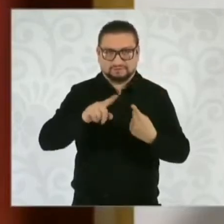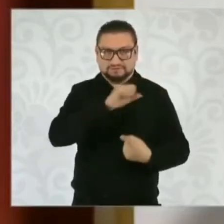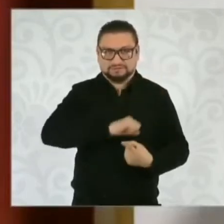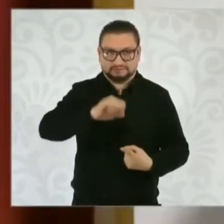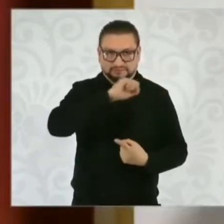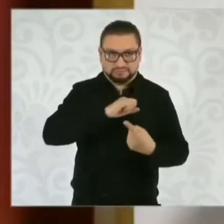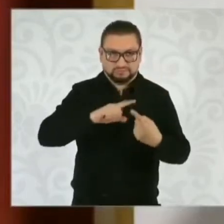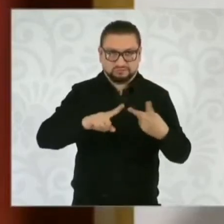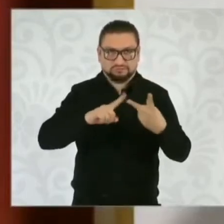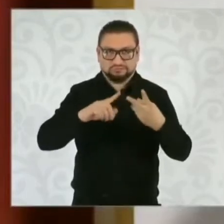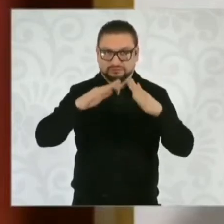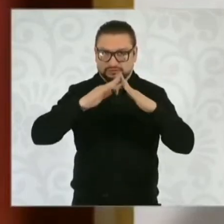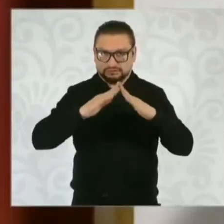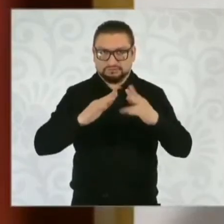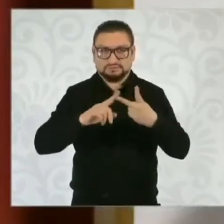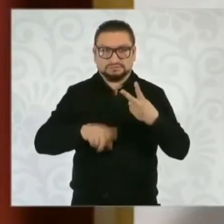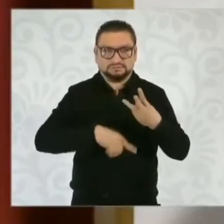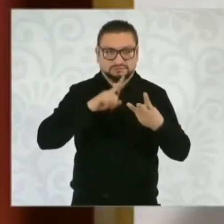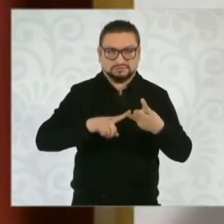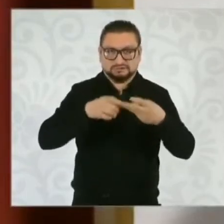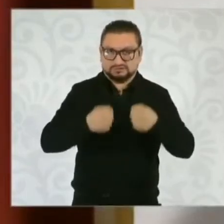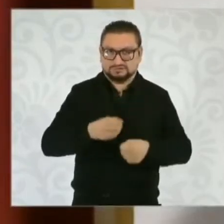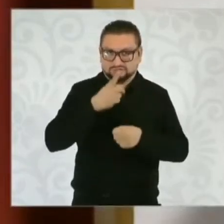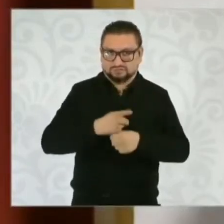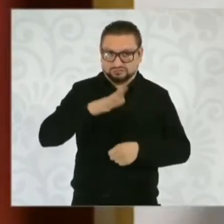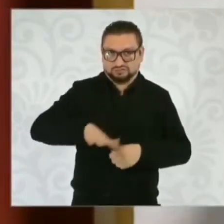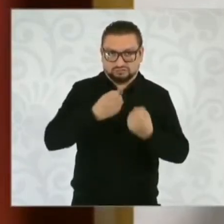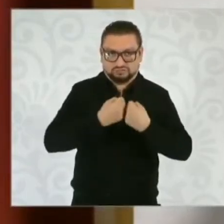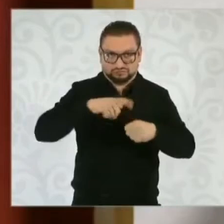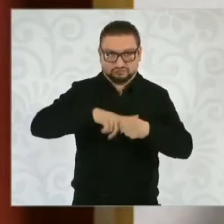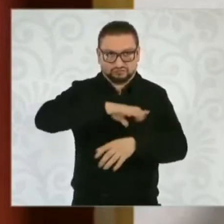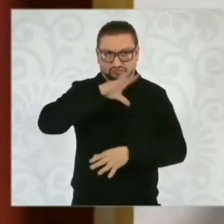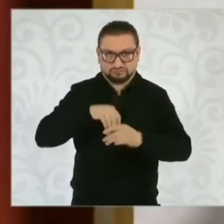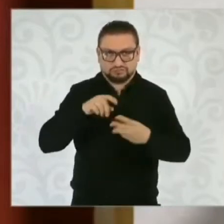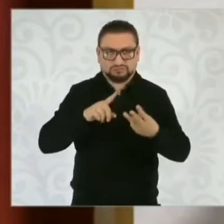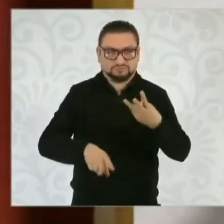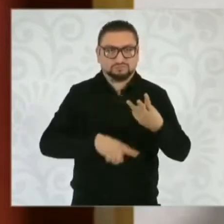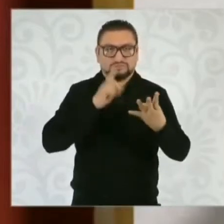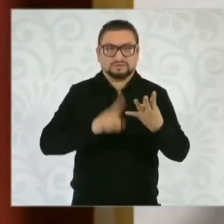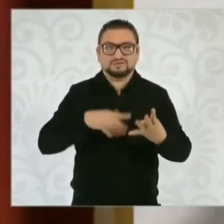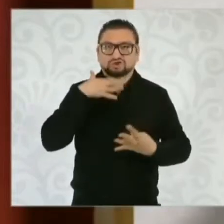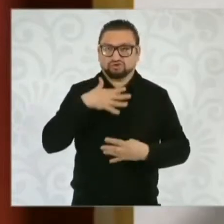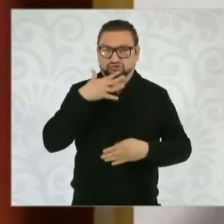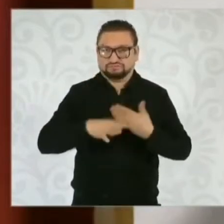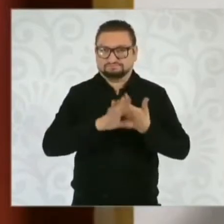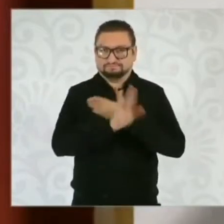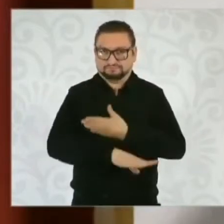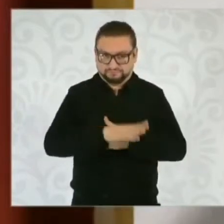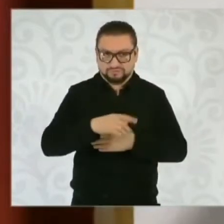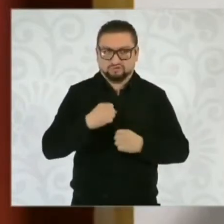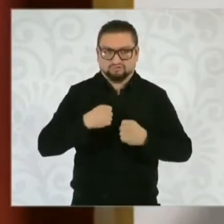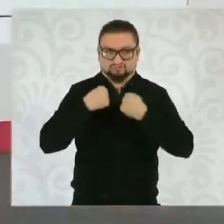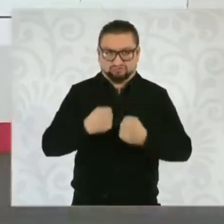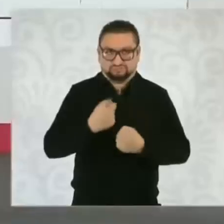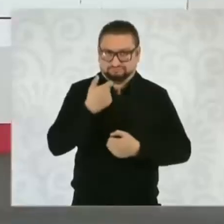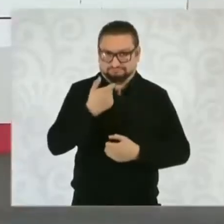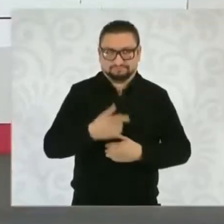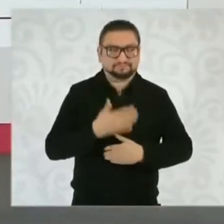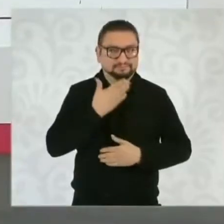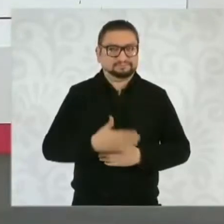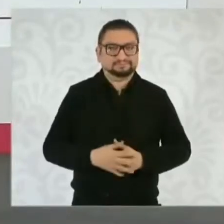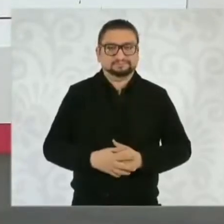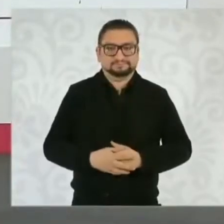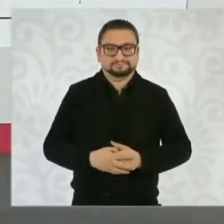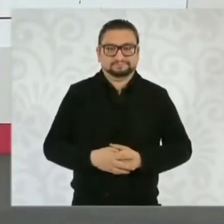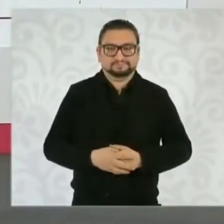salud, vivienda, seguridad social integral y combate a la corrupción y fortalecimiento financiero.